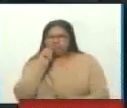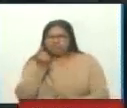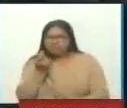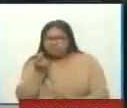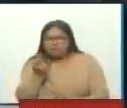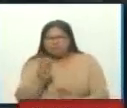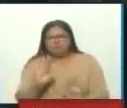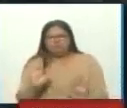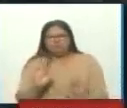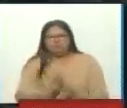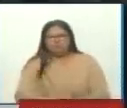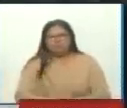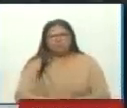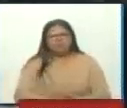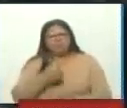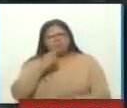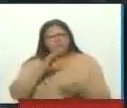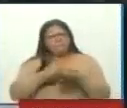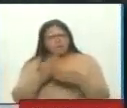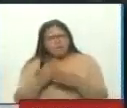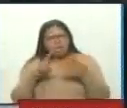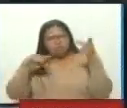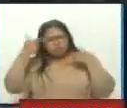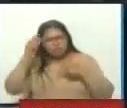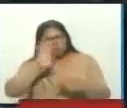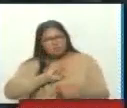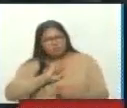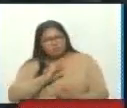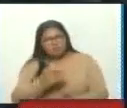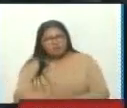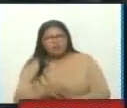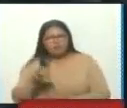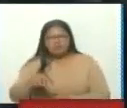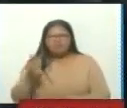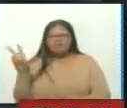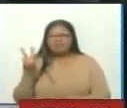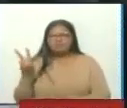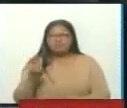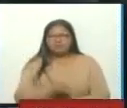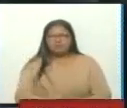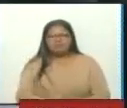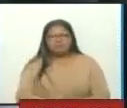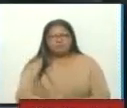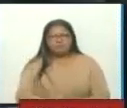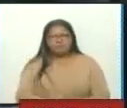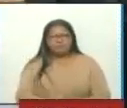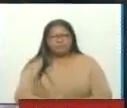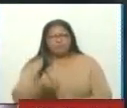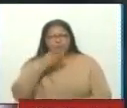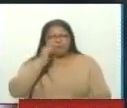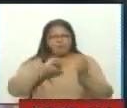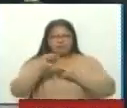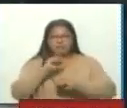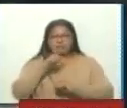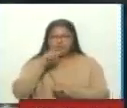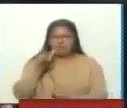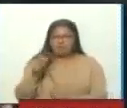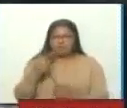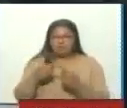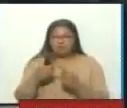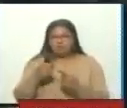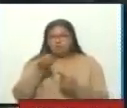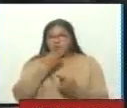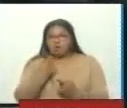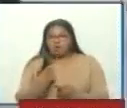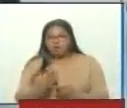qué ustedes, los chavistas o el Estado venezolano, es bueno para defenderse de lo malo, pero no es bueno...